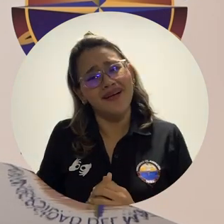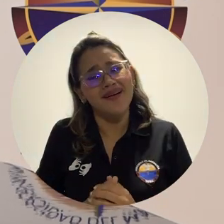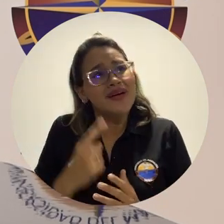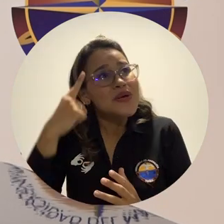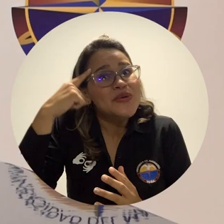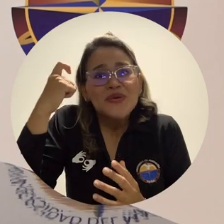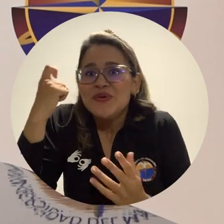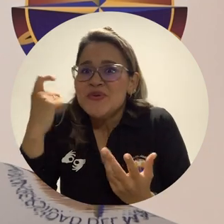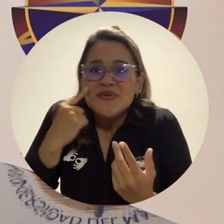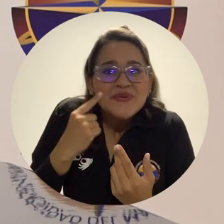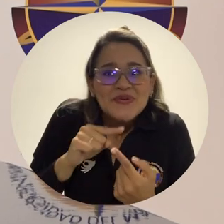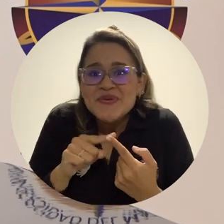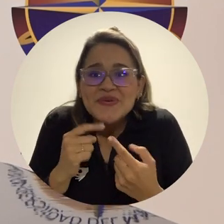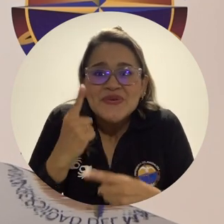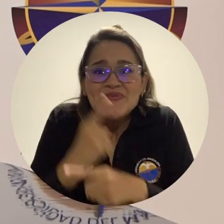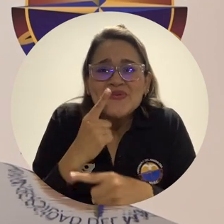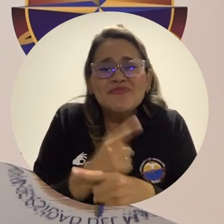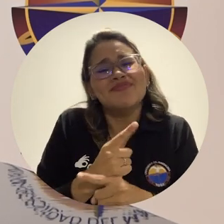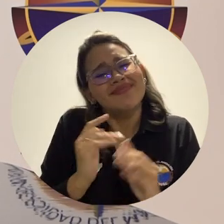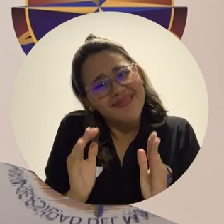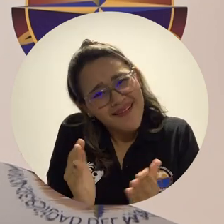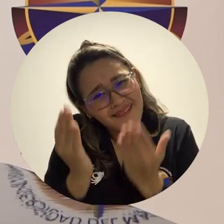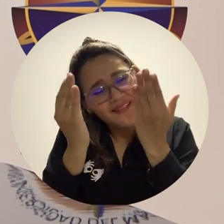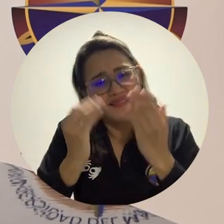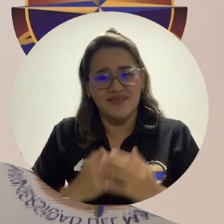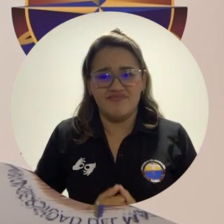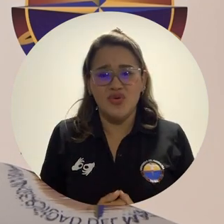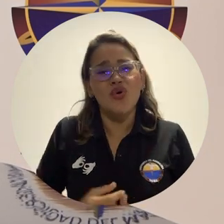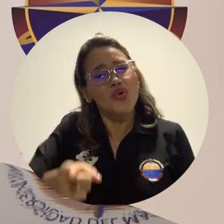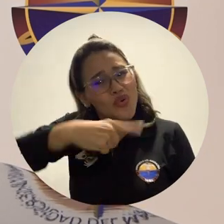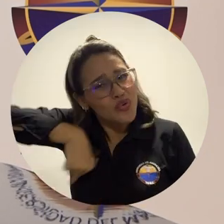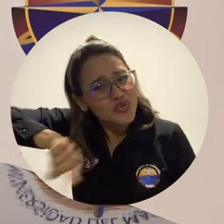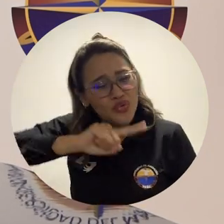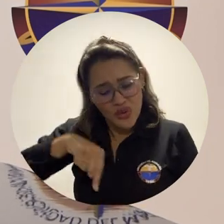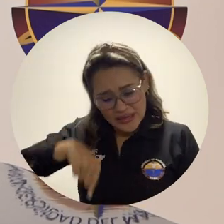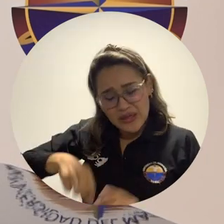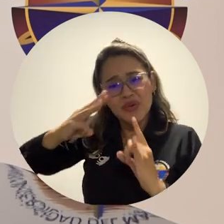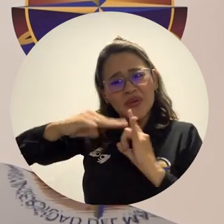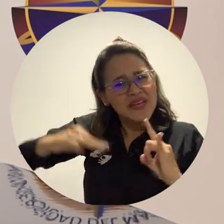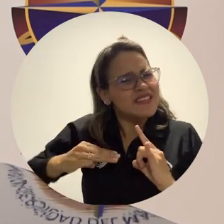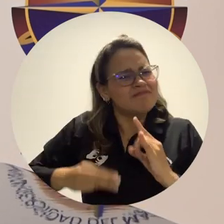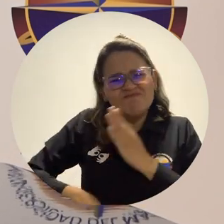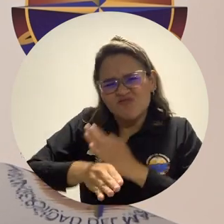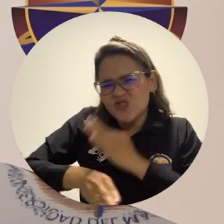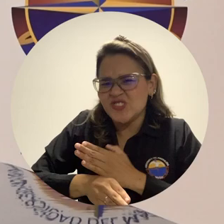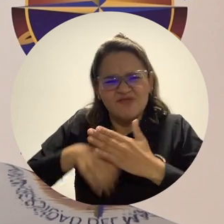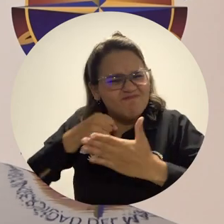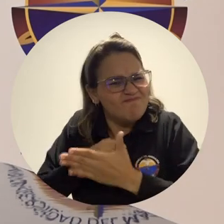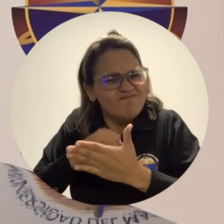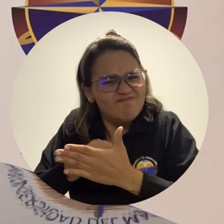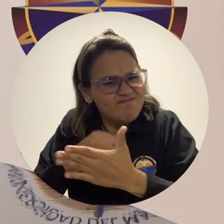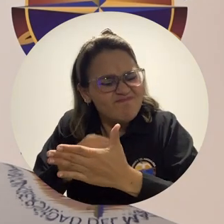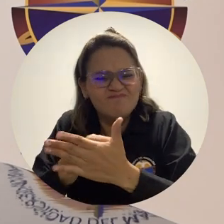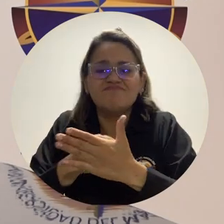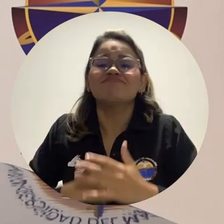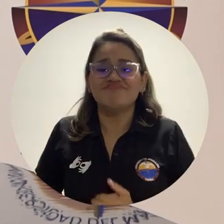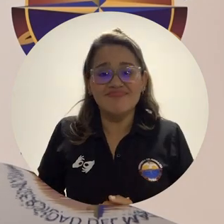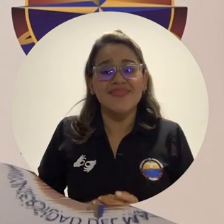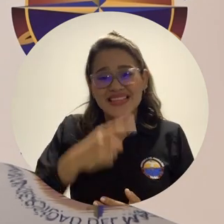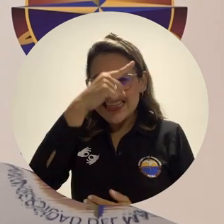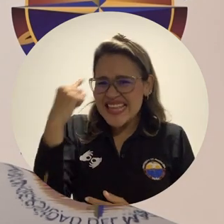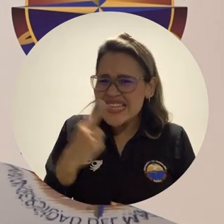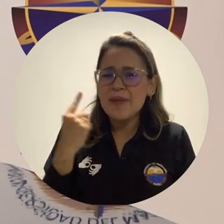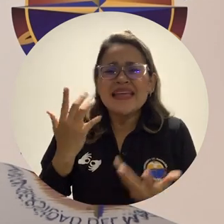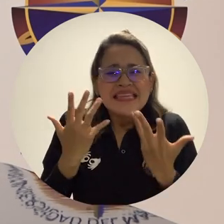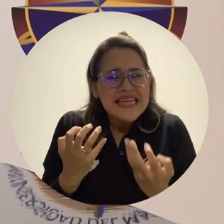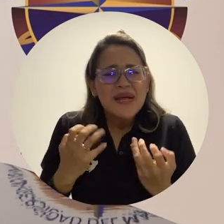vida. Tienen muchos sueños por cumplir, un montón de posibilidades. Nosotros desde la universidad hemos venido insistiendo en este tema y vamos a liderar